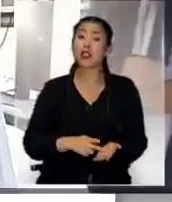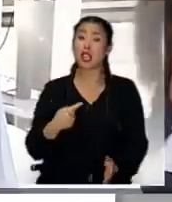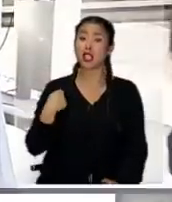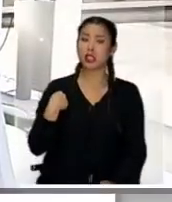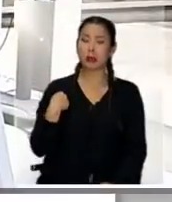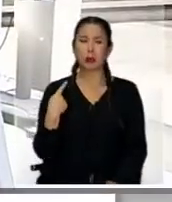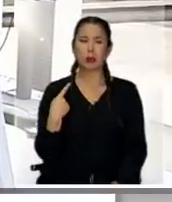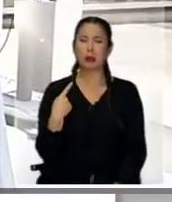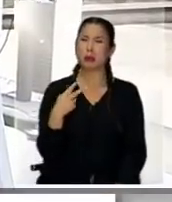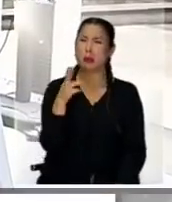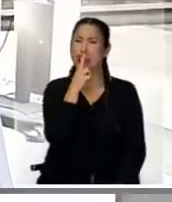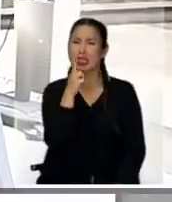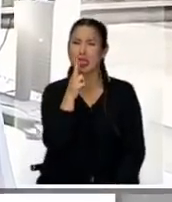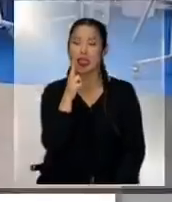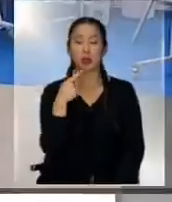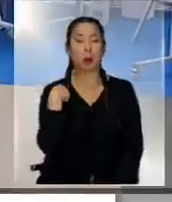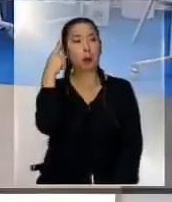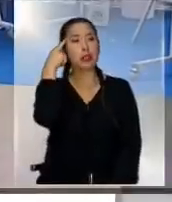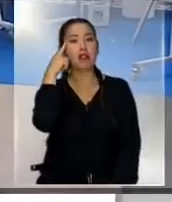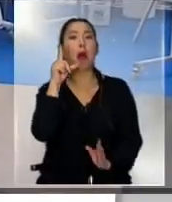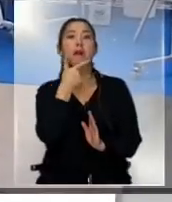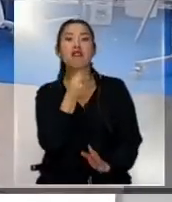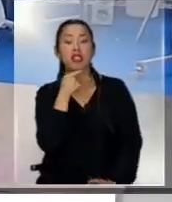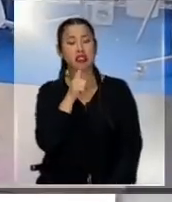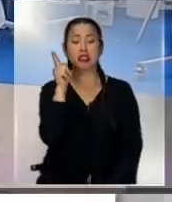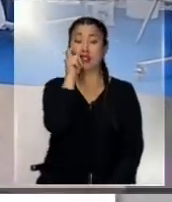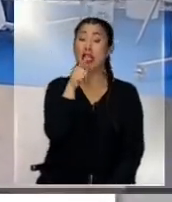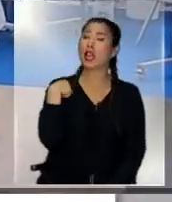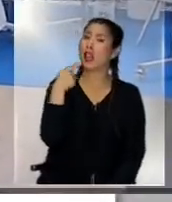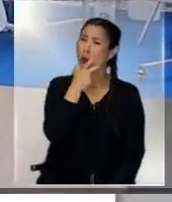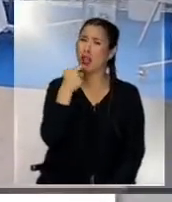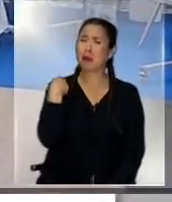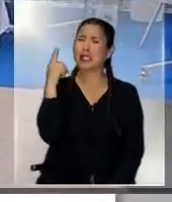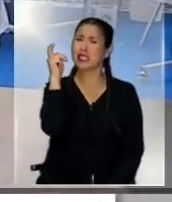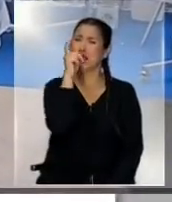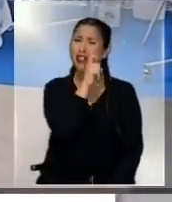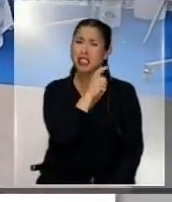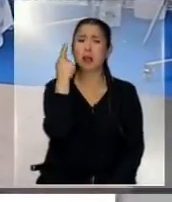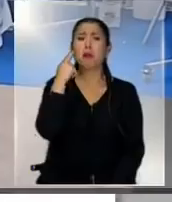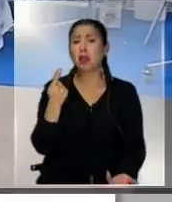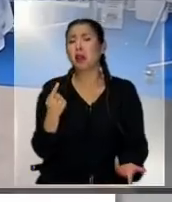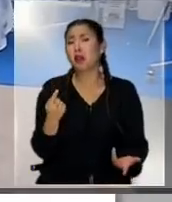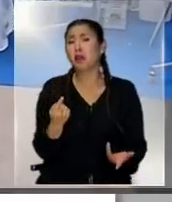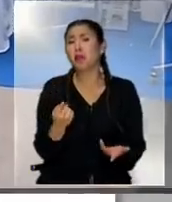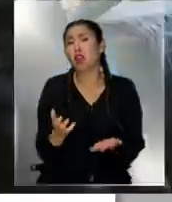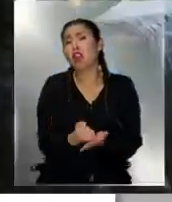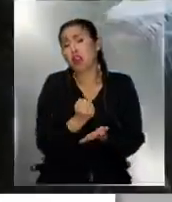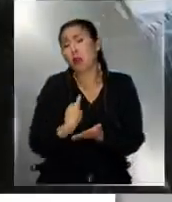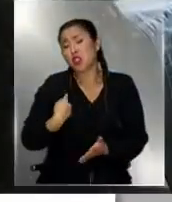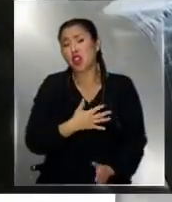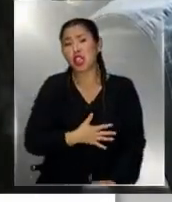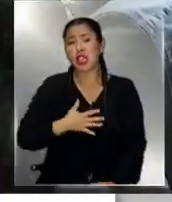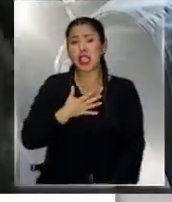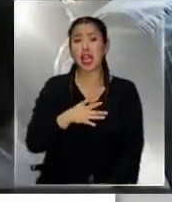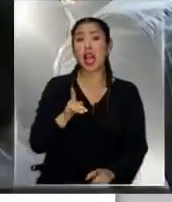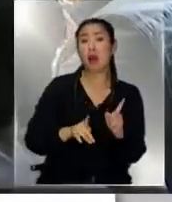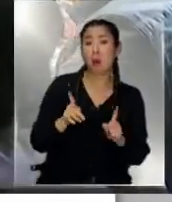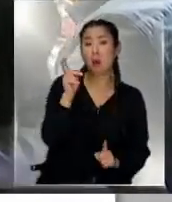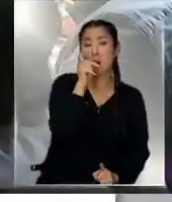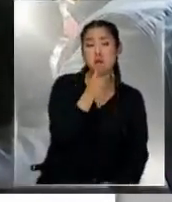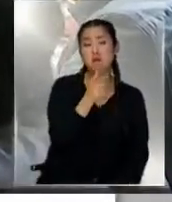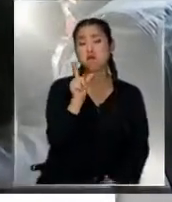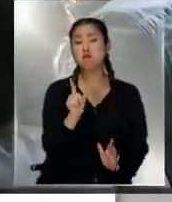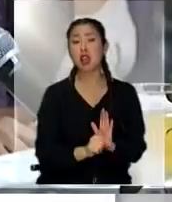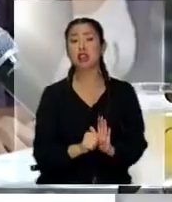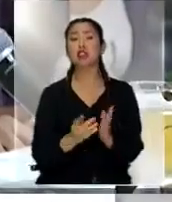como engañadora. Estuvo más difícil de lo que esperaba. El lenguaje igual me complicó un poco, pero salió todo dentro de lo que yo quería. Quienes se complican menos son